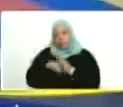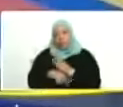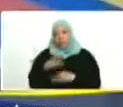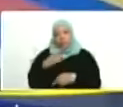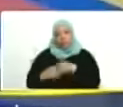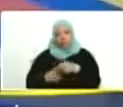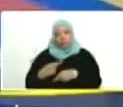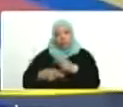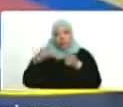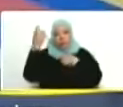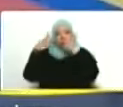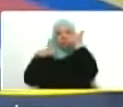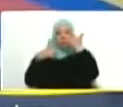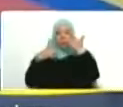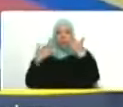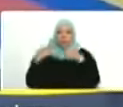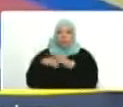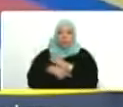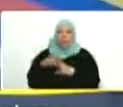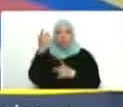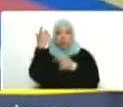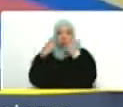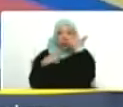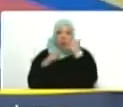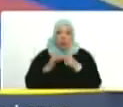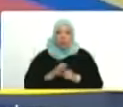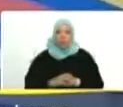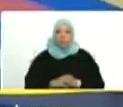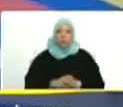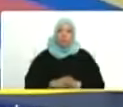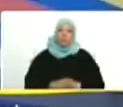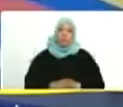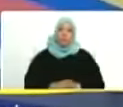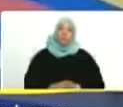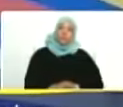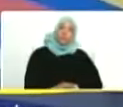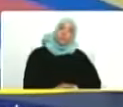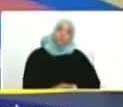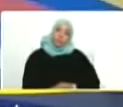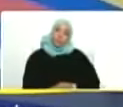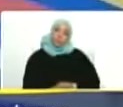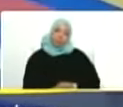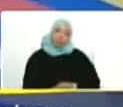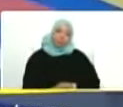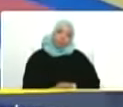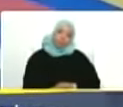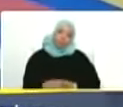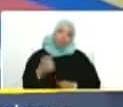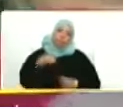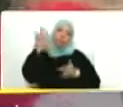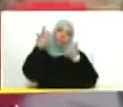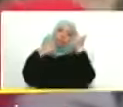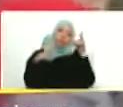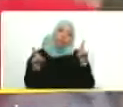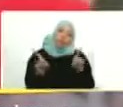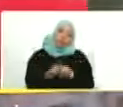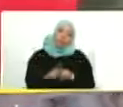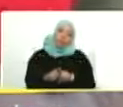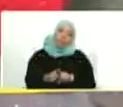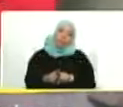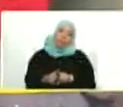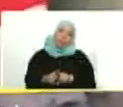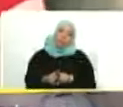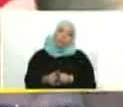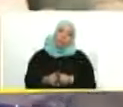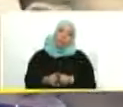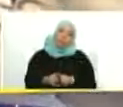de Chávez, raíz Chávez soy yo. Por el camino de Chávez voy. Y